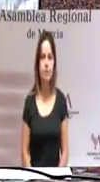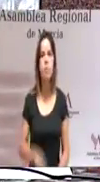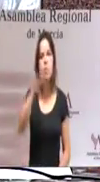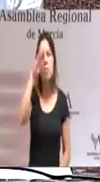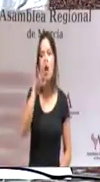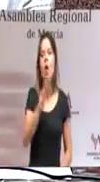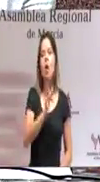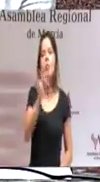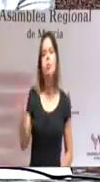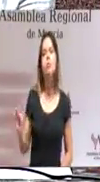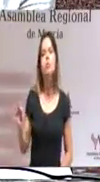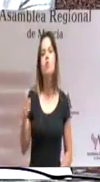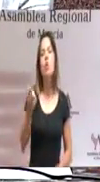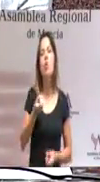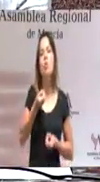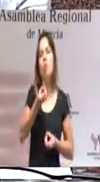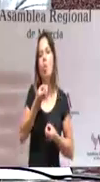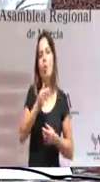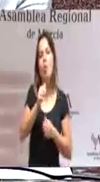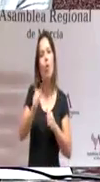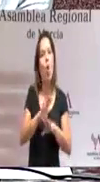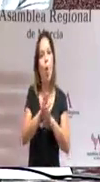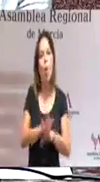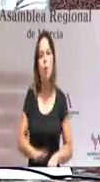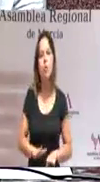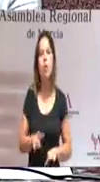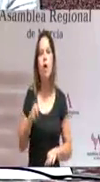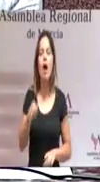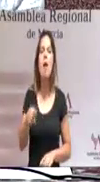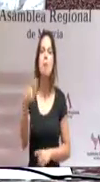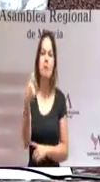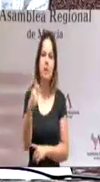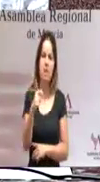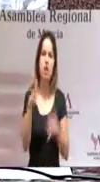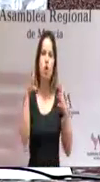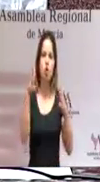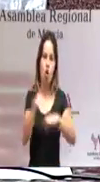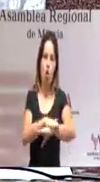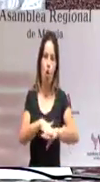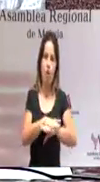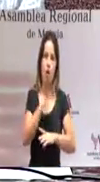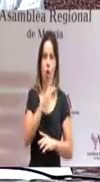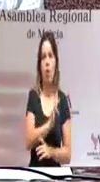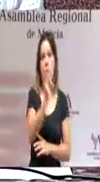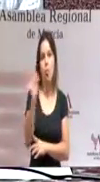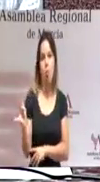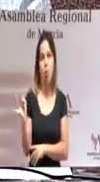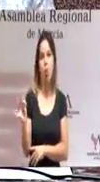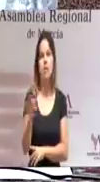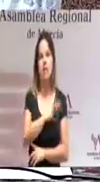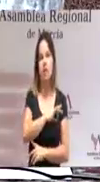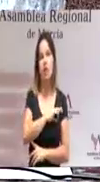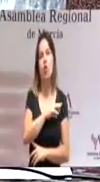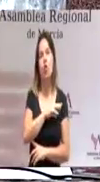Procede ahora un turno de intervención final del presidente del Consejo de Gobierno. Tiene la palabra el señor